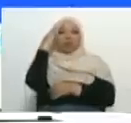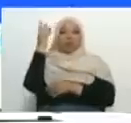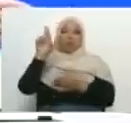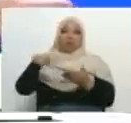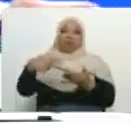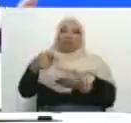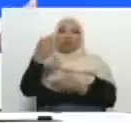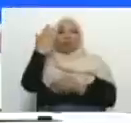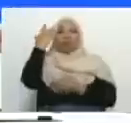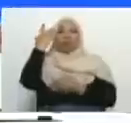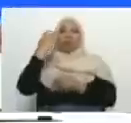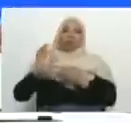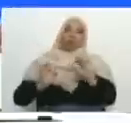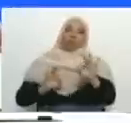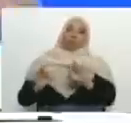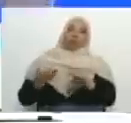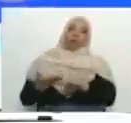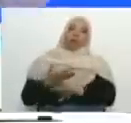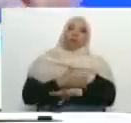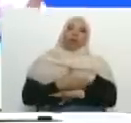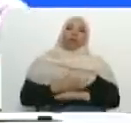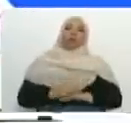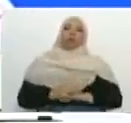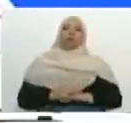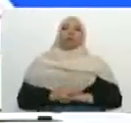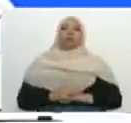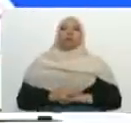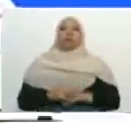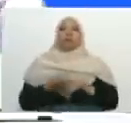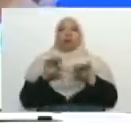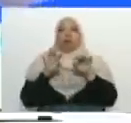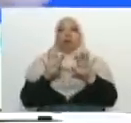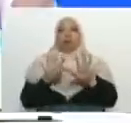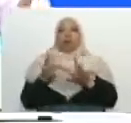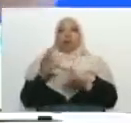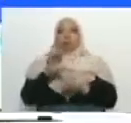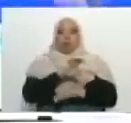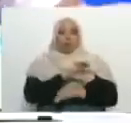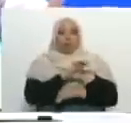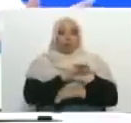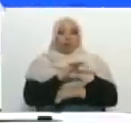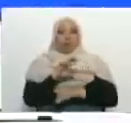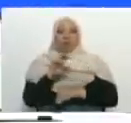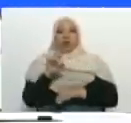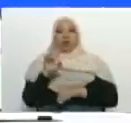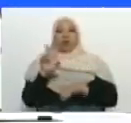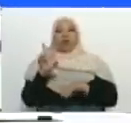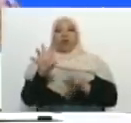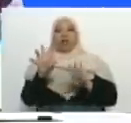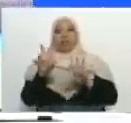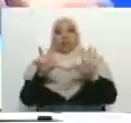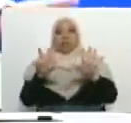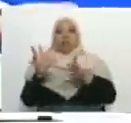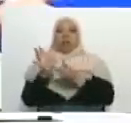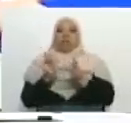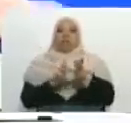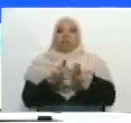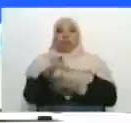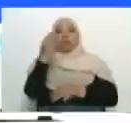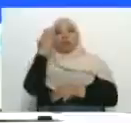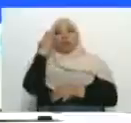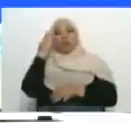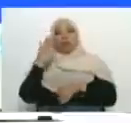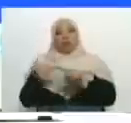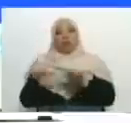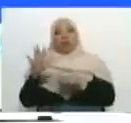venían, porque se habían preparado. 9 de enero, 7 de abril, 15 de marzo. Ya ellos sabían lo que venían,